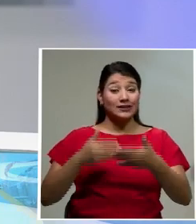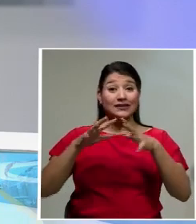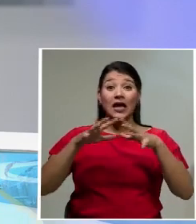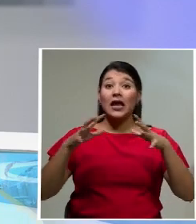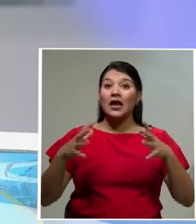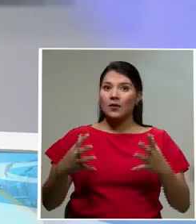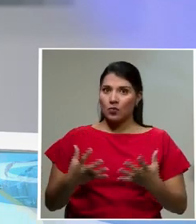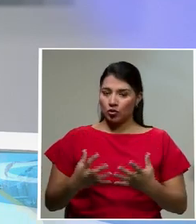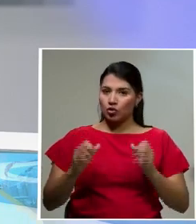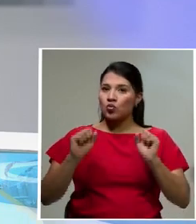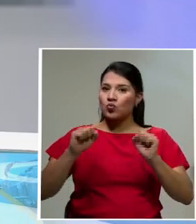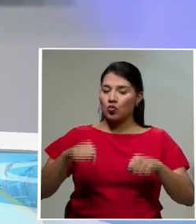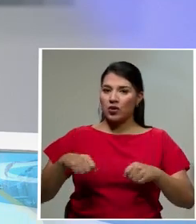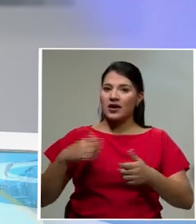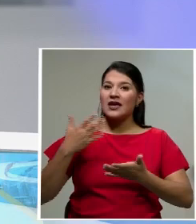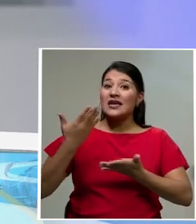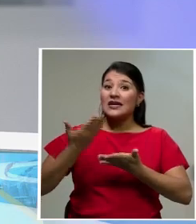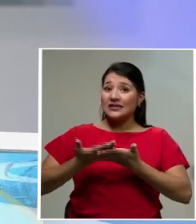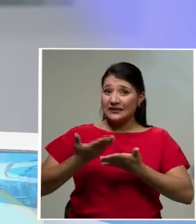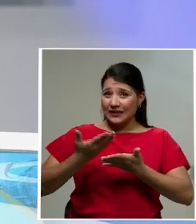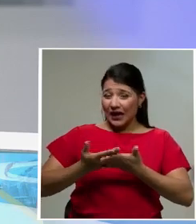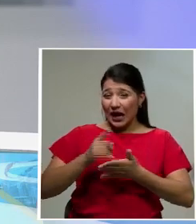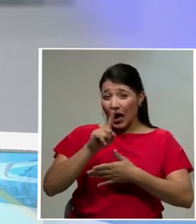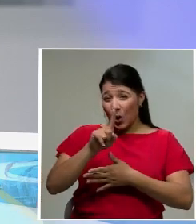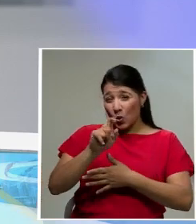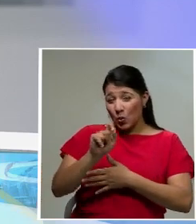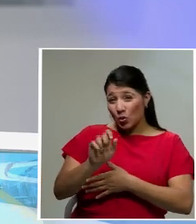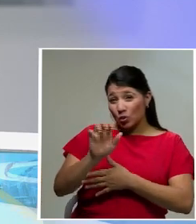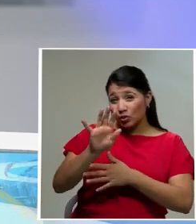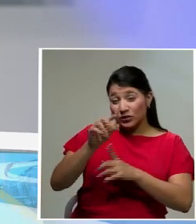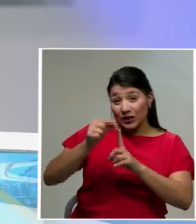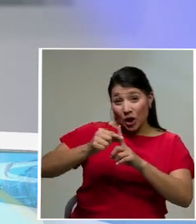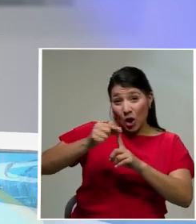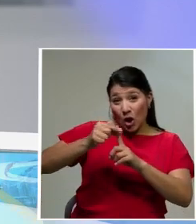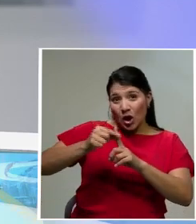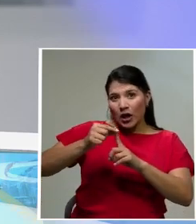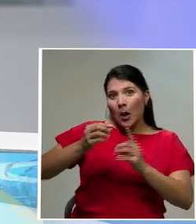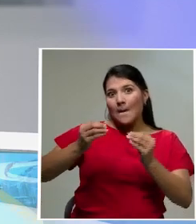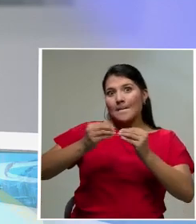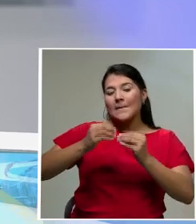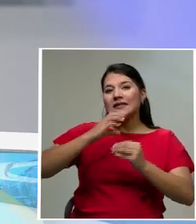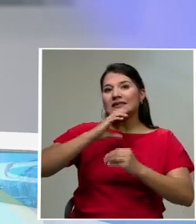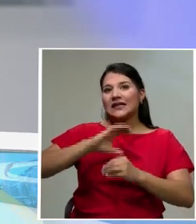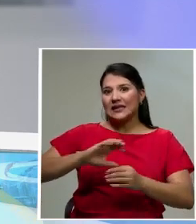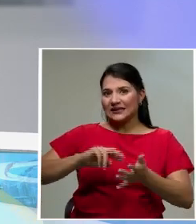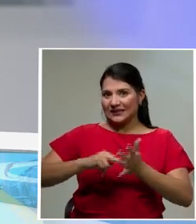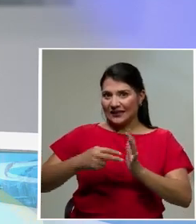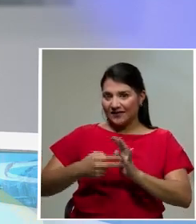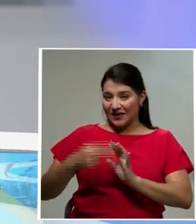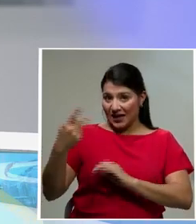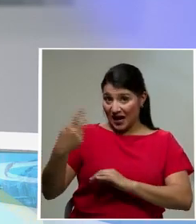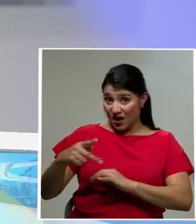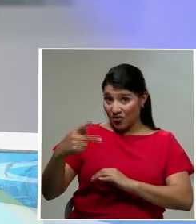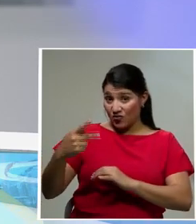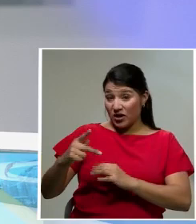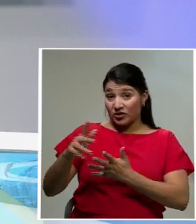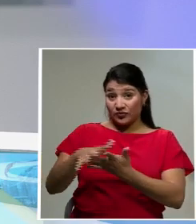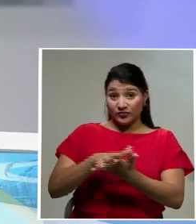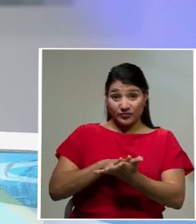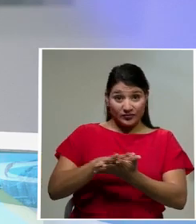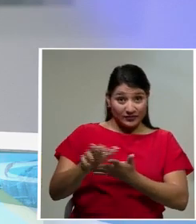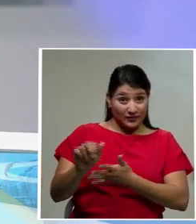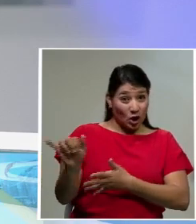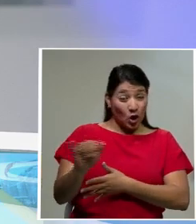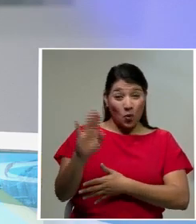el temido umbral de 1.5 grados Celsius con riesgos de desastres sin